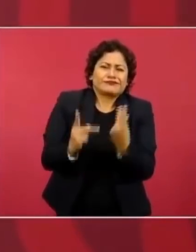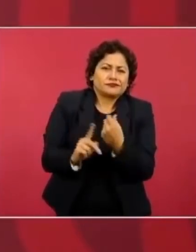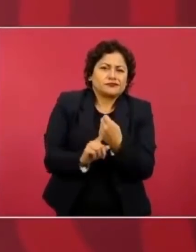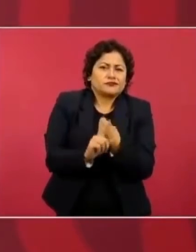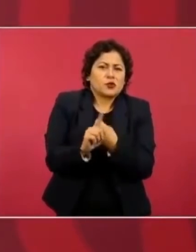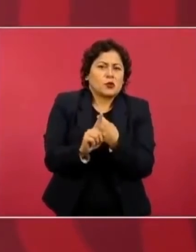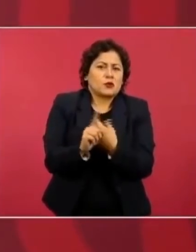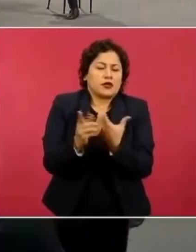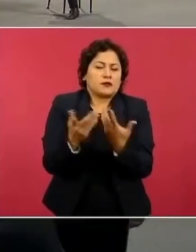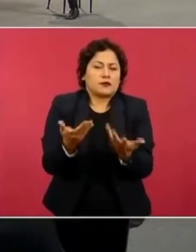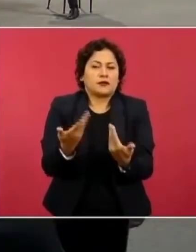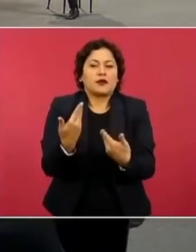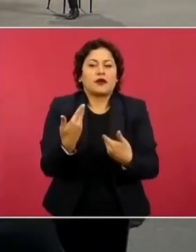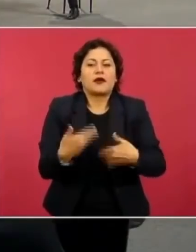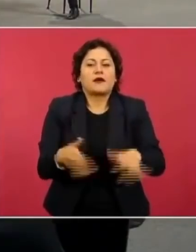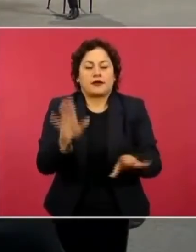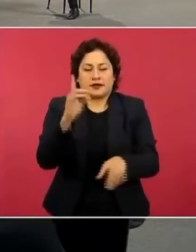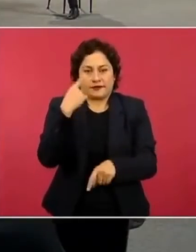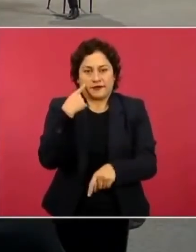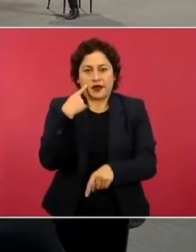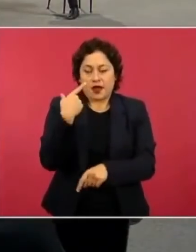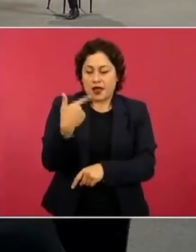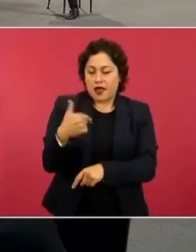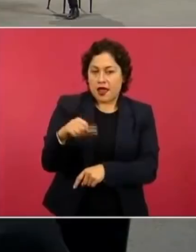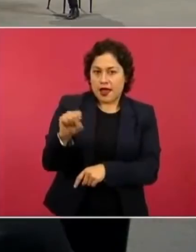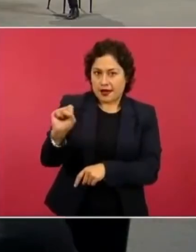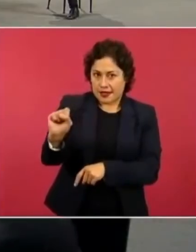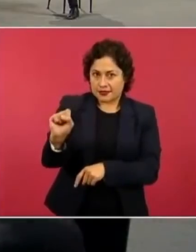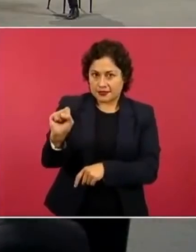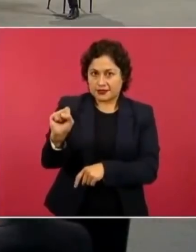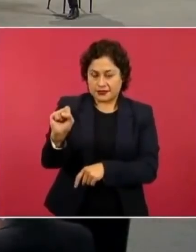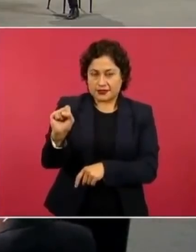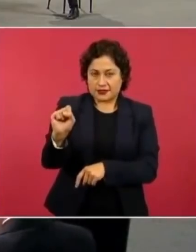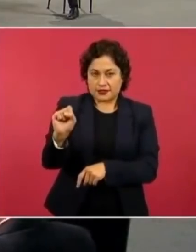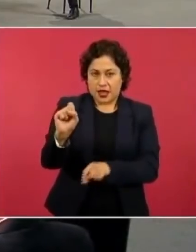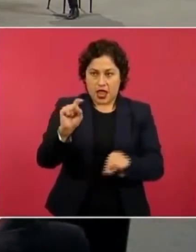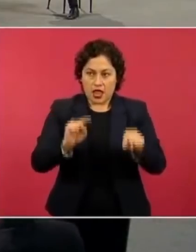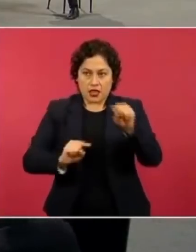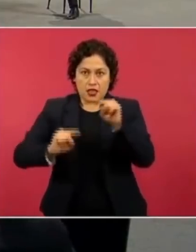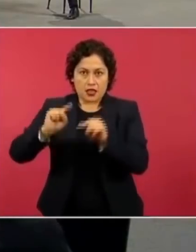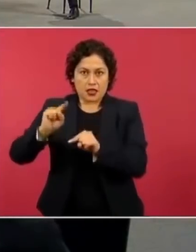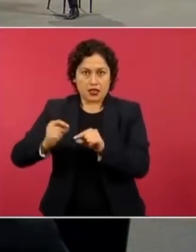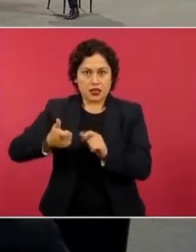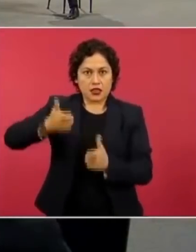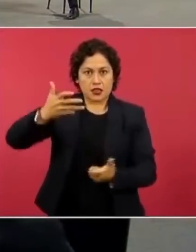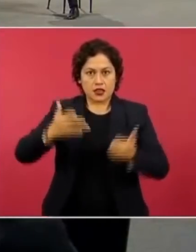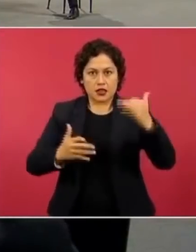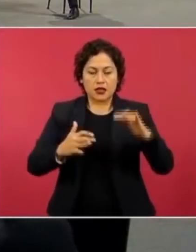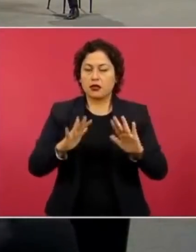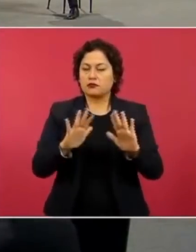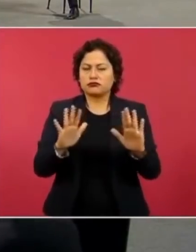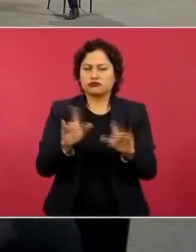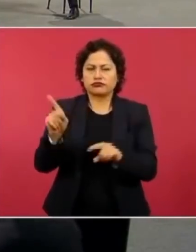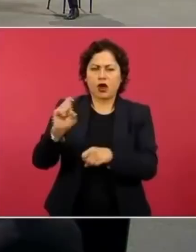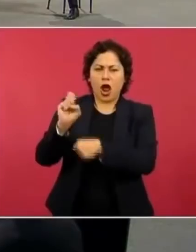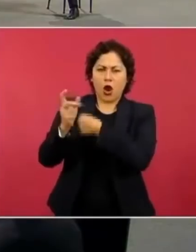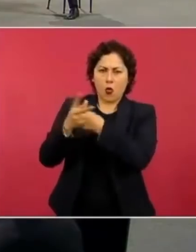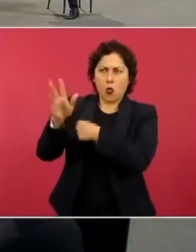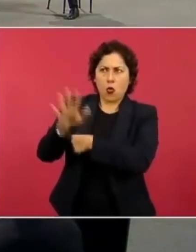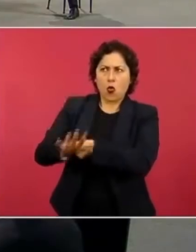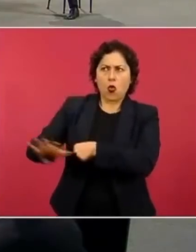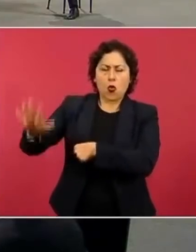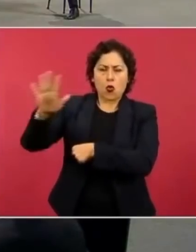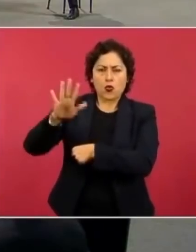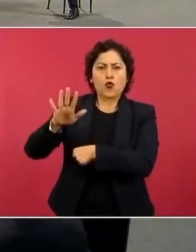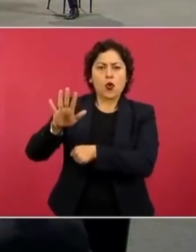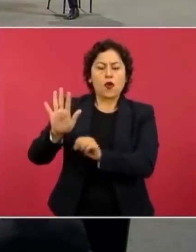se está moviendo mucho el precio del gas en la región, en Europa, que es